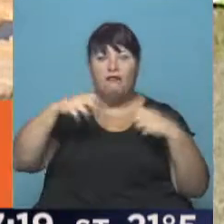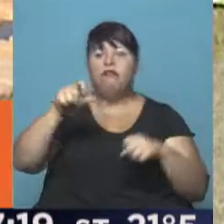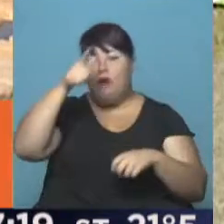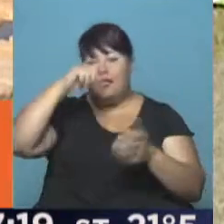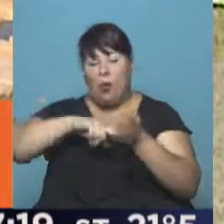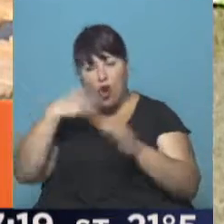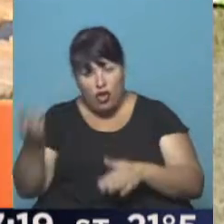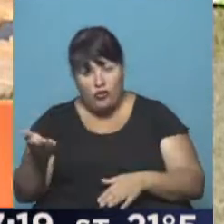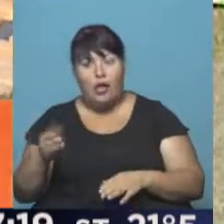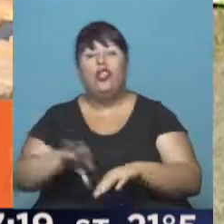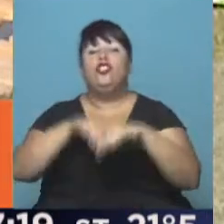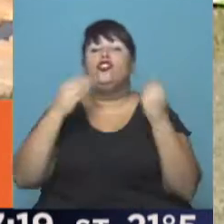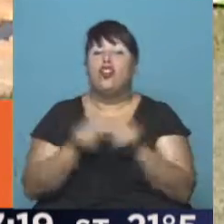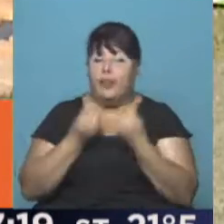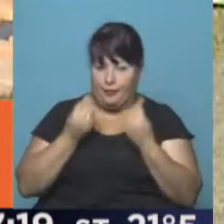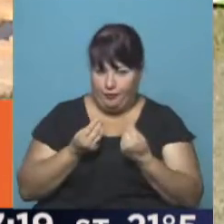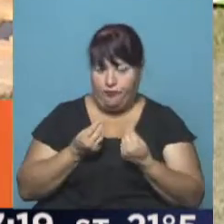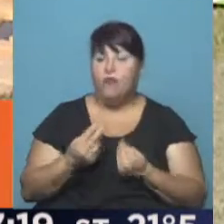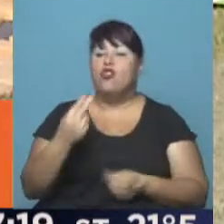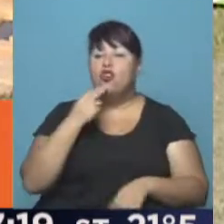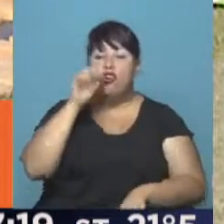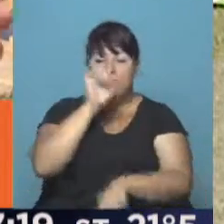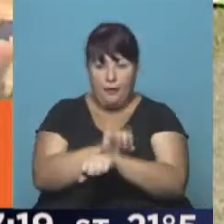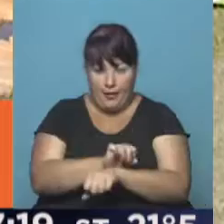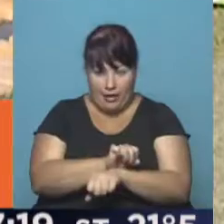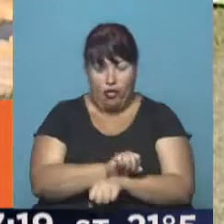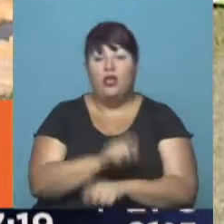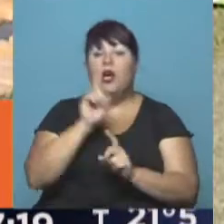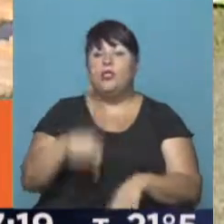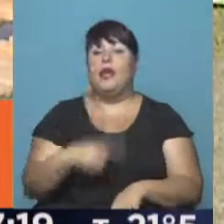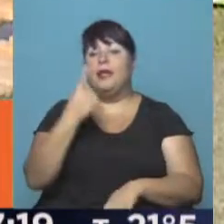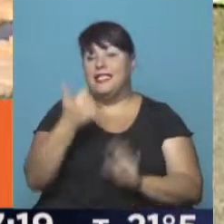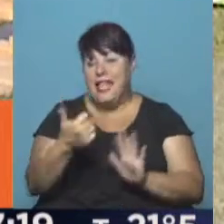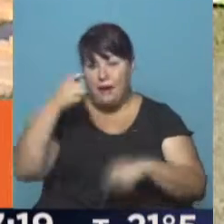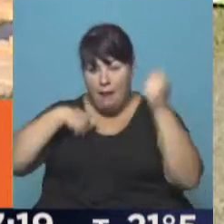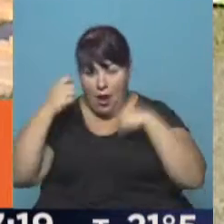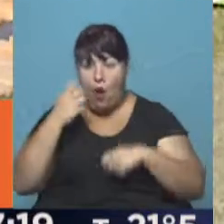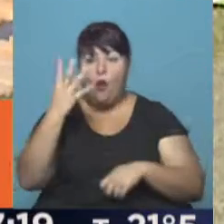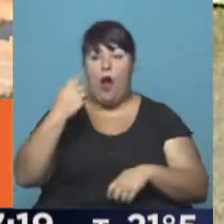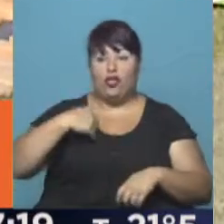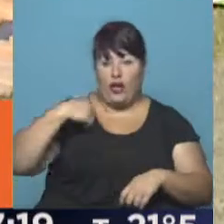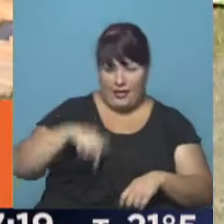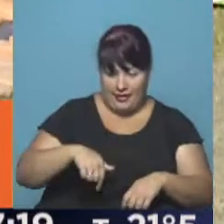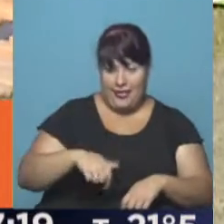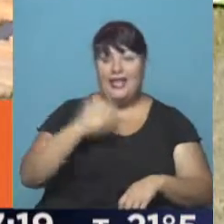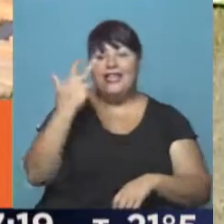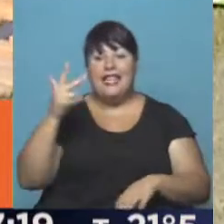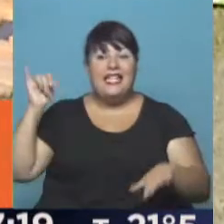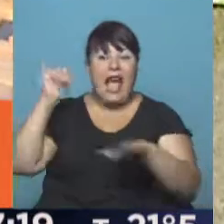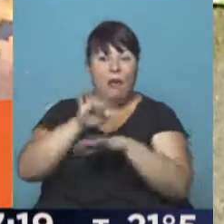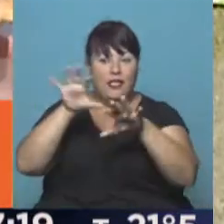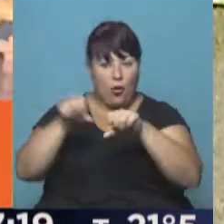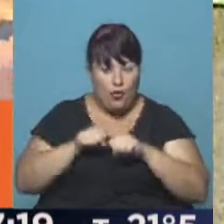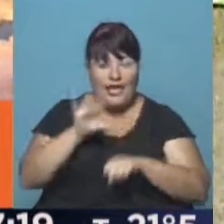Provincia de Buenos Aires, dio un resultado de 11 personas detenidas, entre ellos 6 paraguayos, 4 de nacionalidad argentina, 3 avionetas